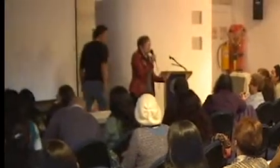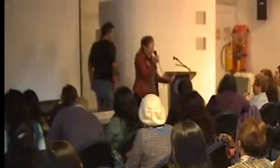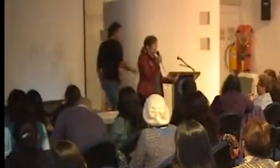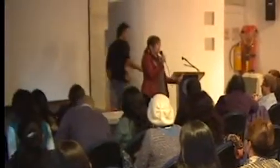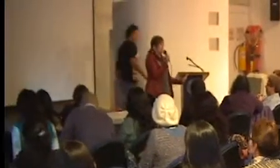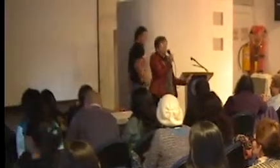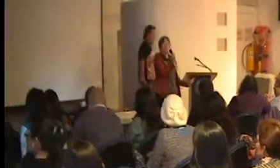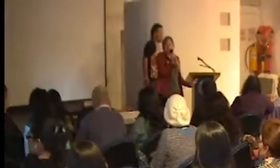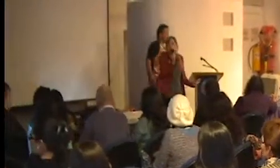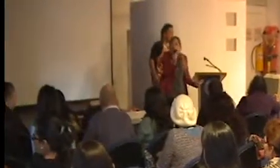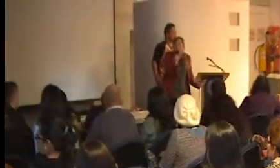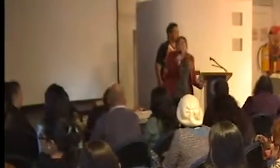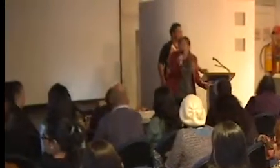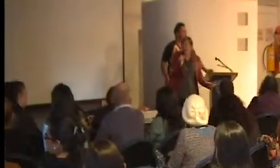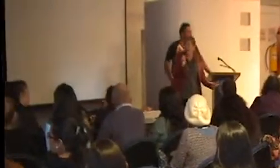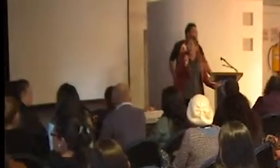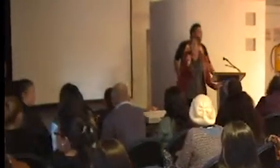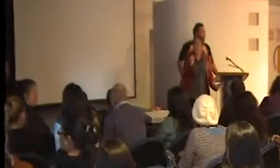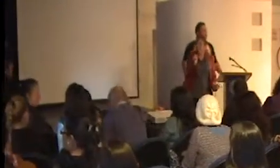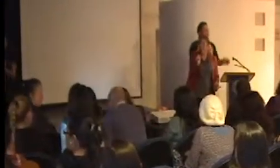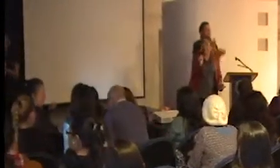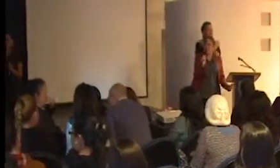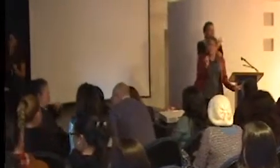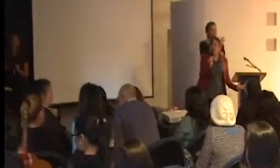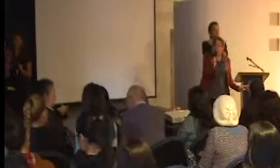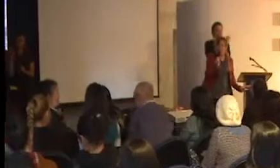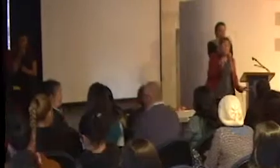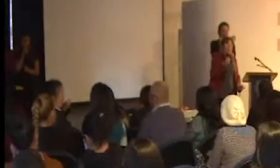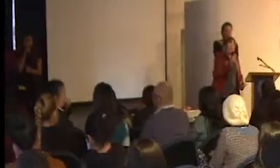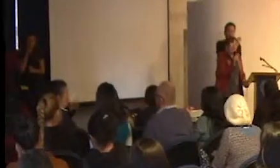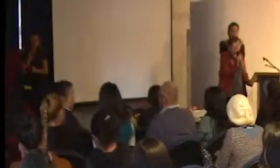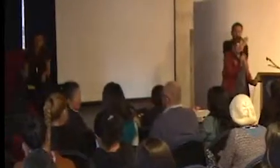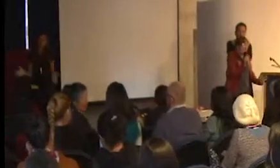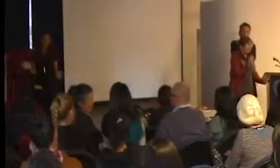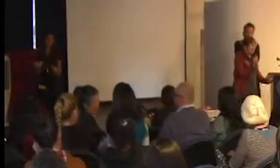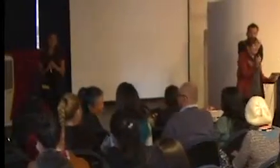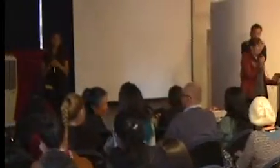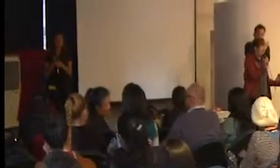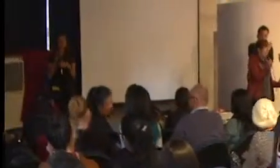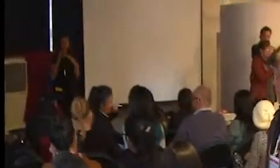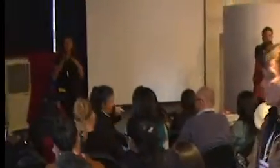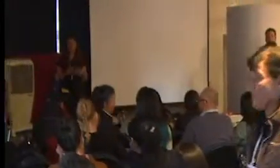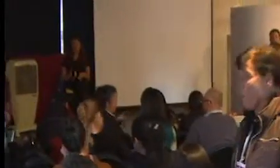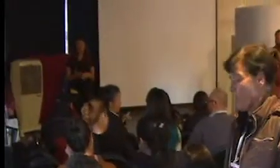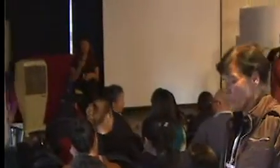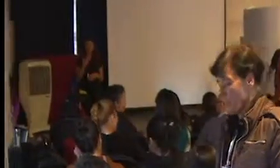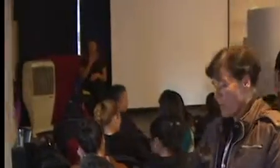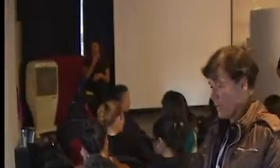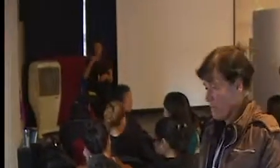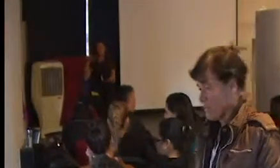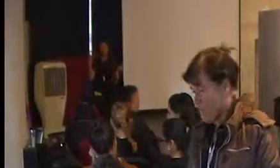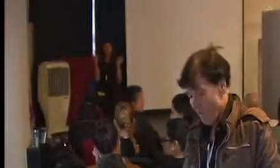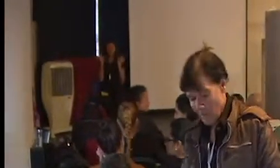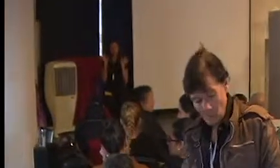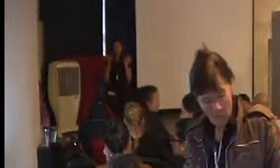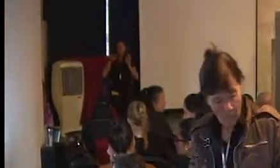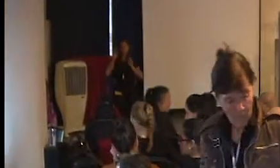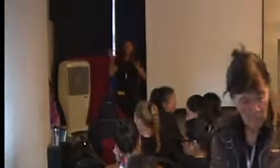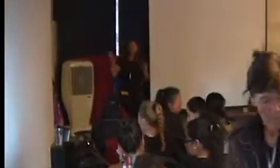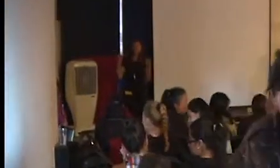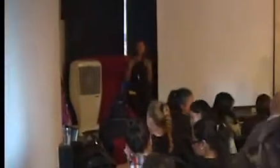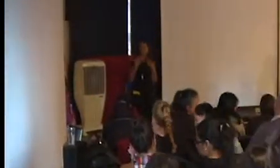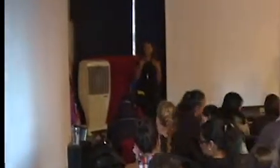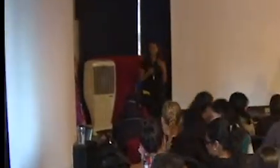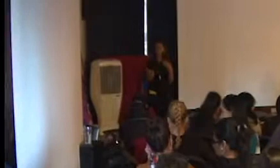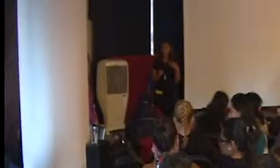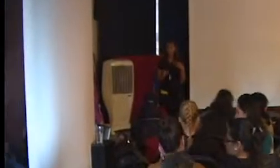como está perfecto, que así como está es maravilloso. que así como está, es lo mejor que nos